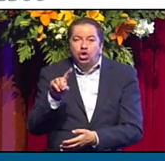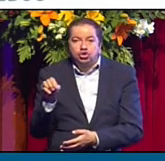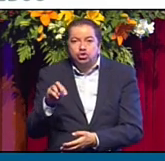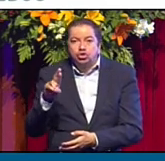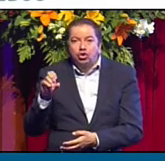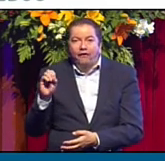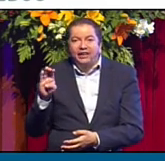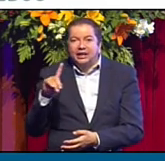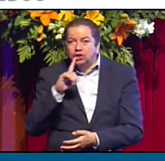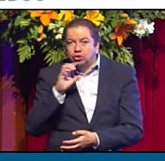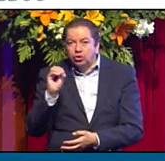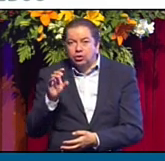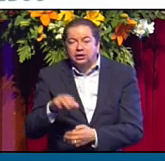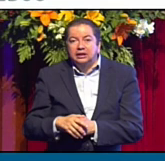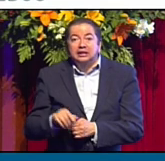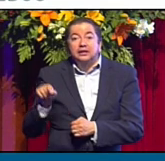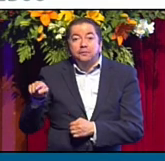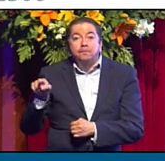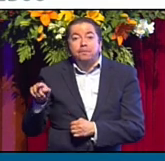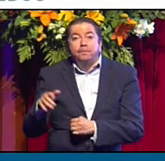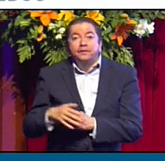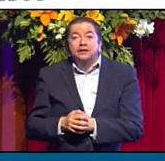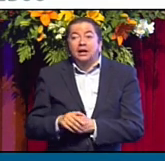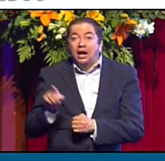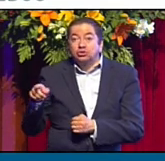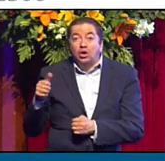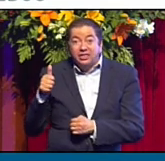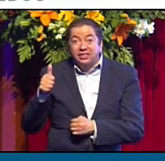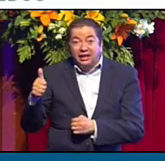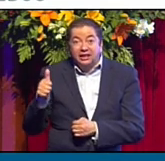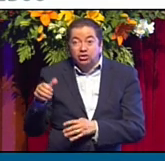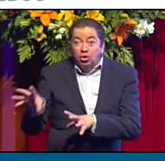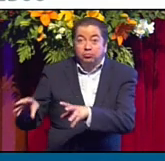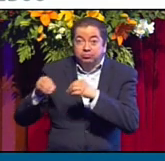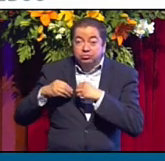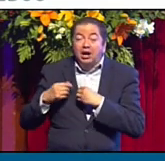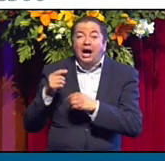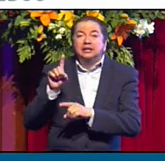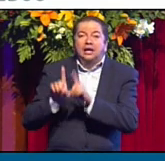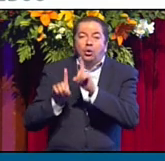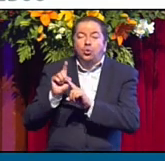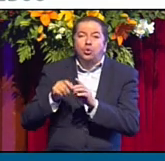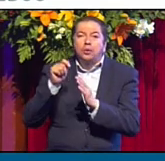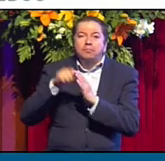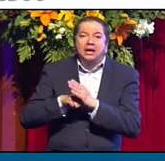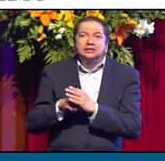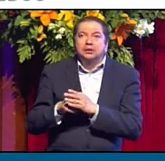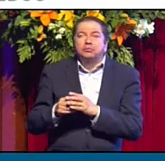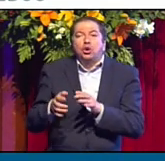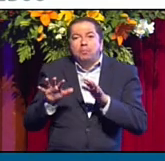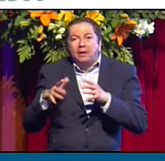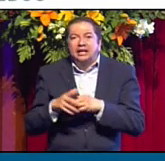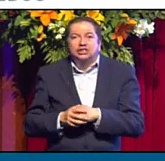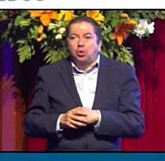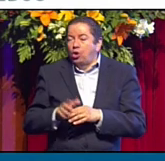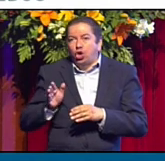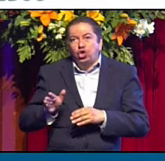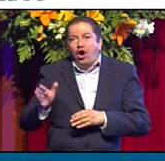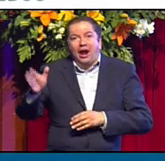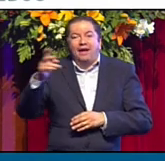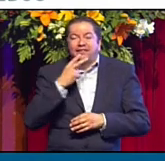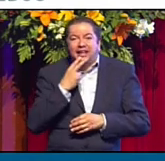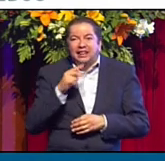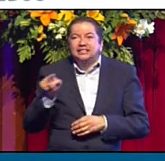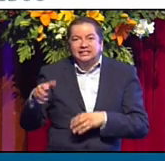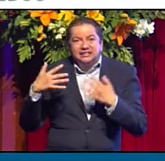Cortés, donde aquí está su Nobel director, que ha asumido hace algunos pocos meses, pero parece que hubiese estado una vida, porque efectivamente